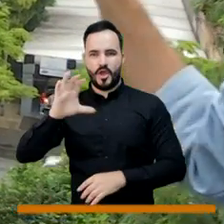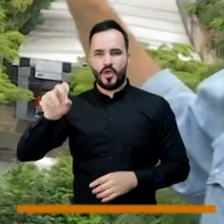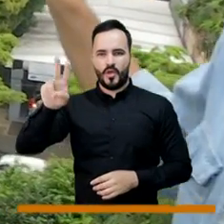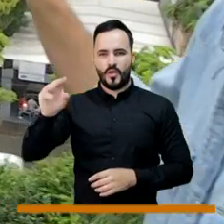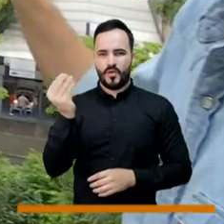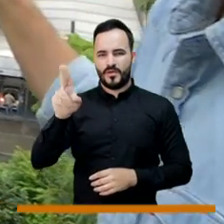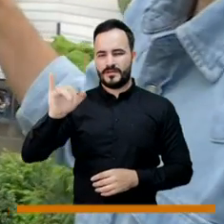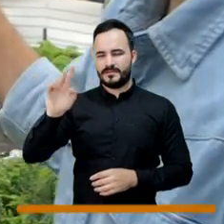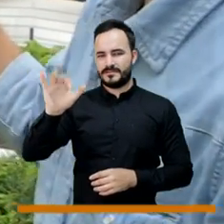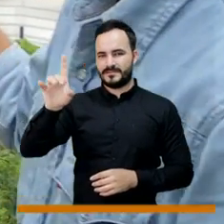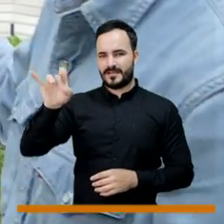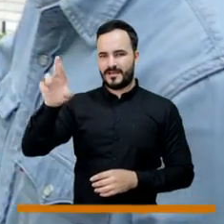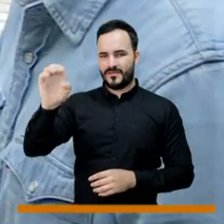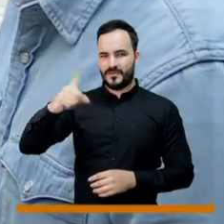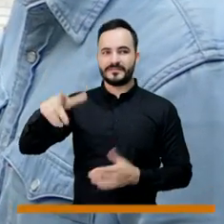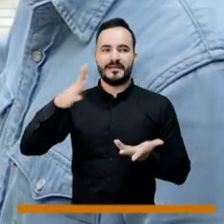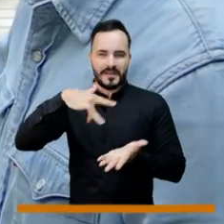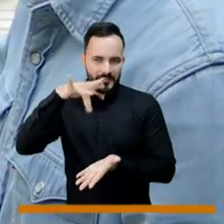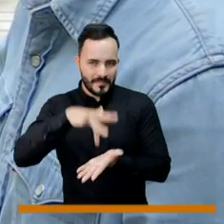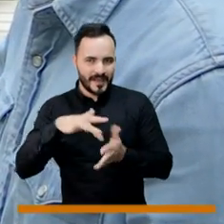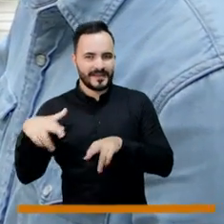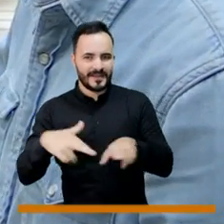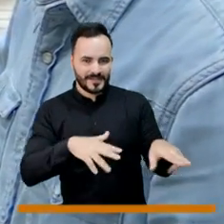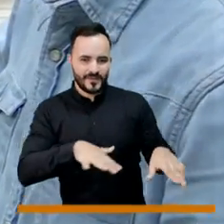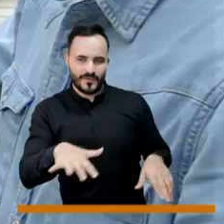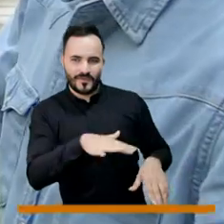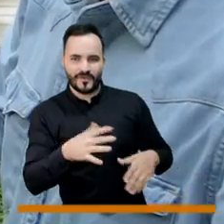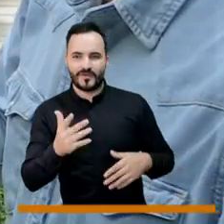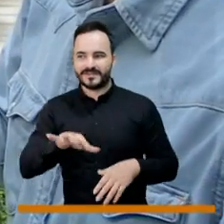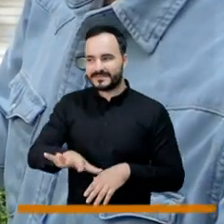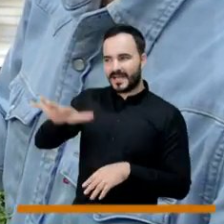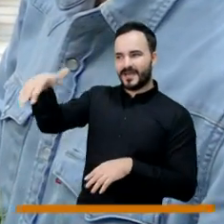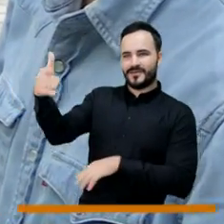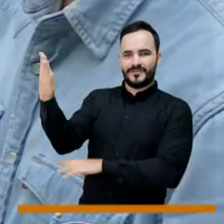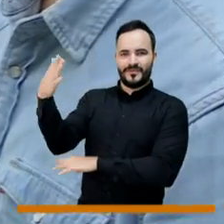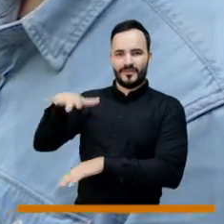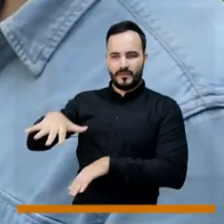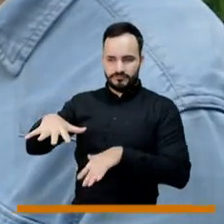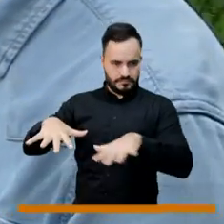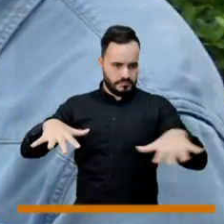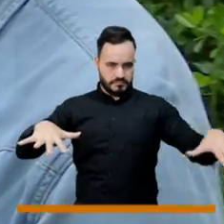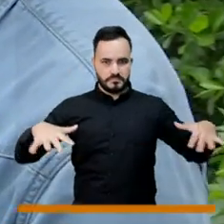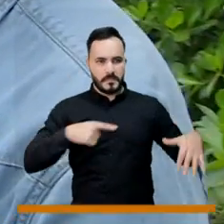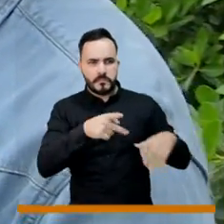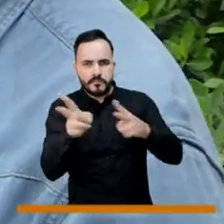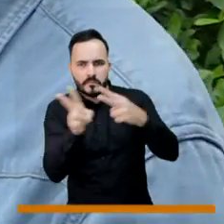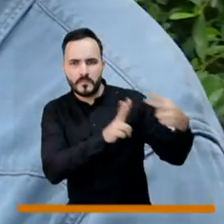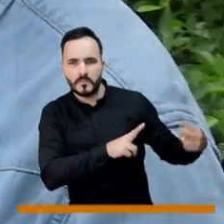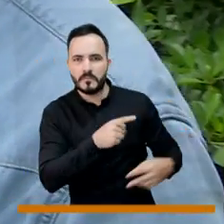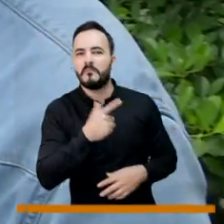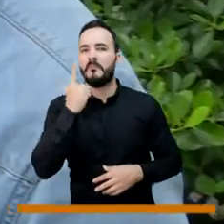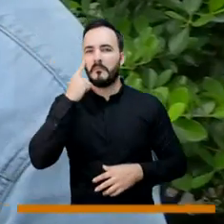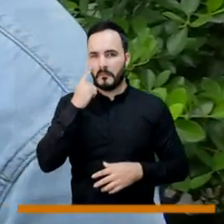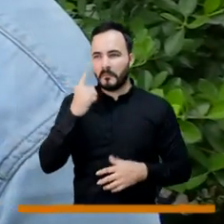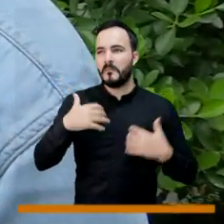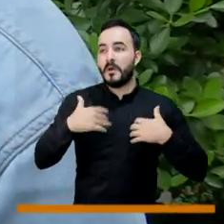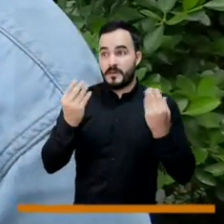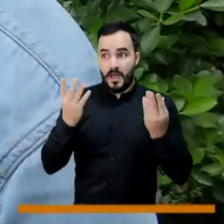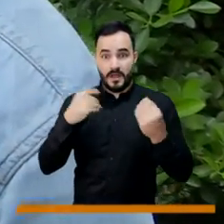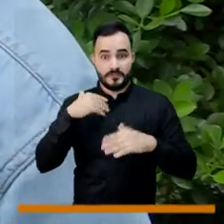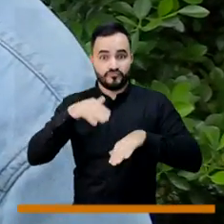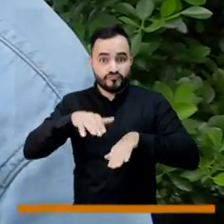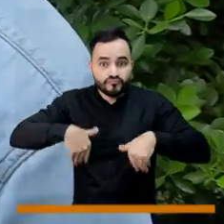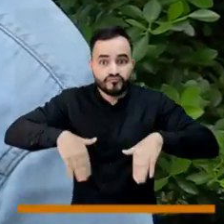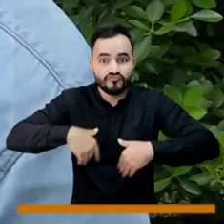y aún así Parques del Río con el Cerro Nutibara, tiene una particularidad por el número de especies